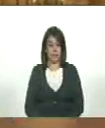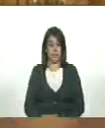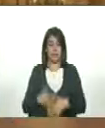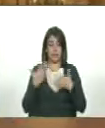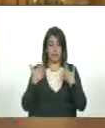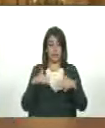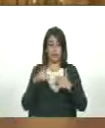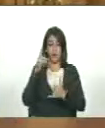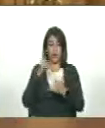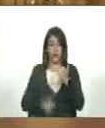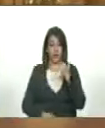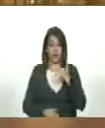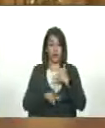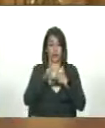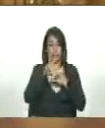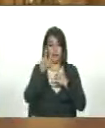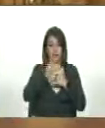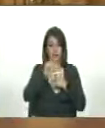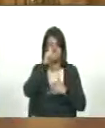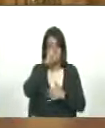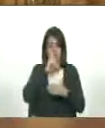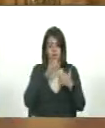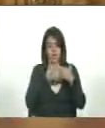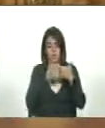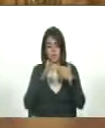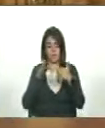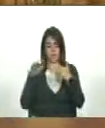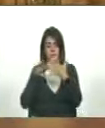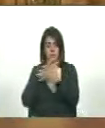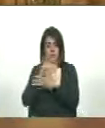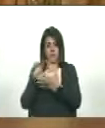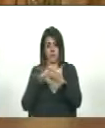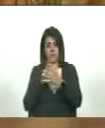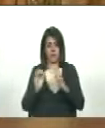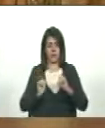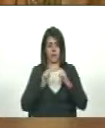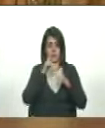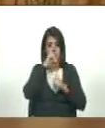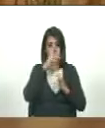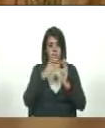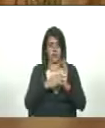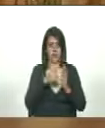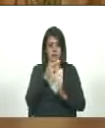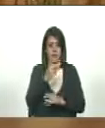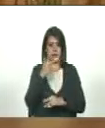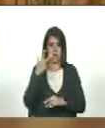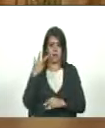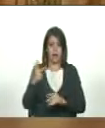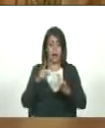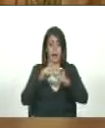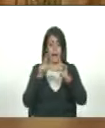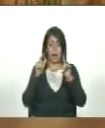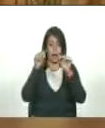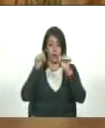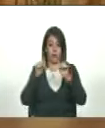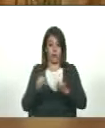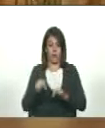sobresaltos en el último trimestre que sin duda afectaron el inicio del año 2023. Pero